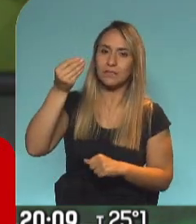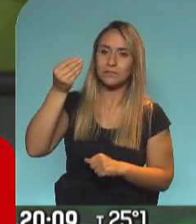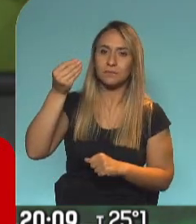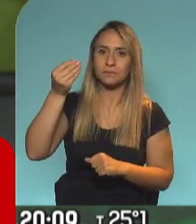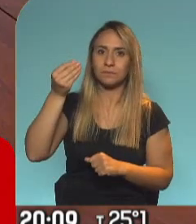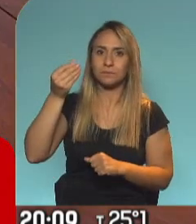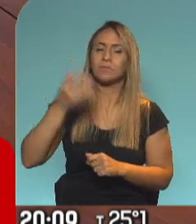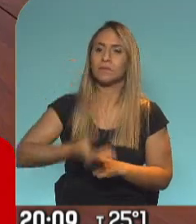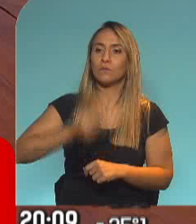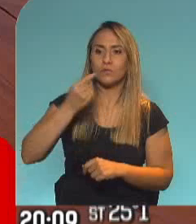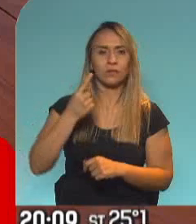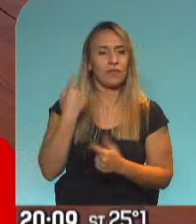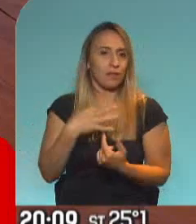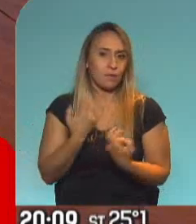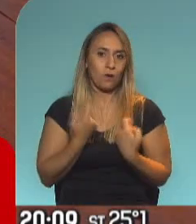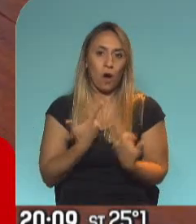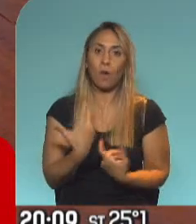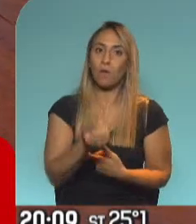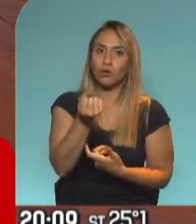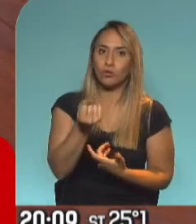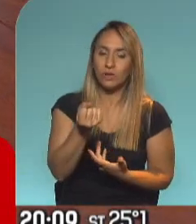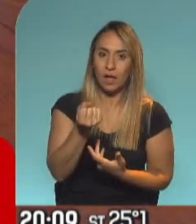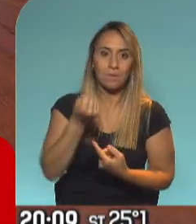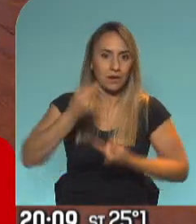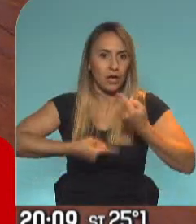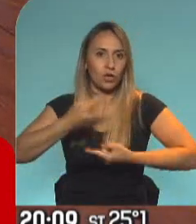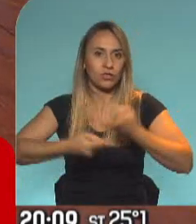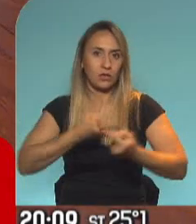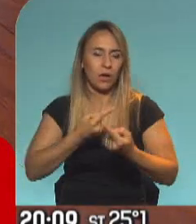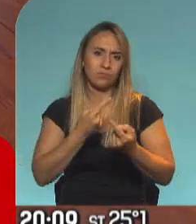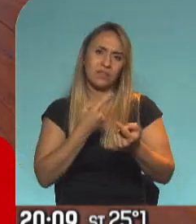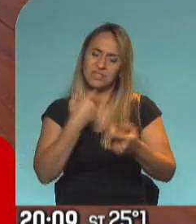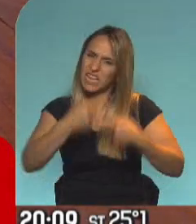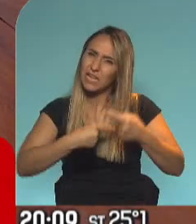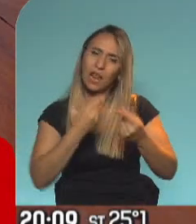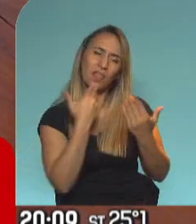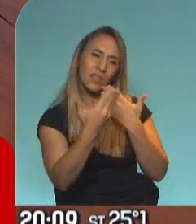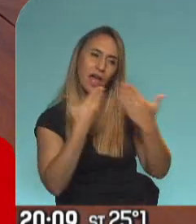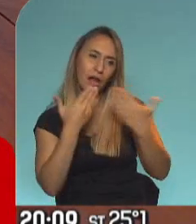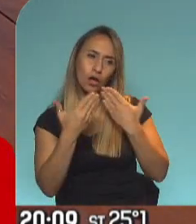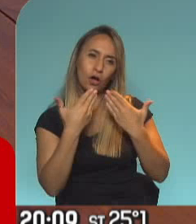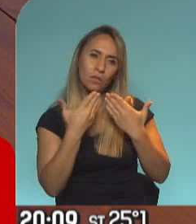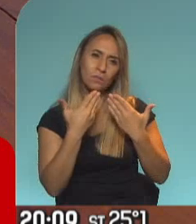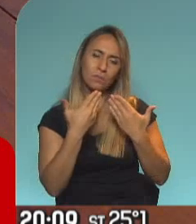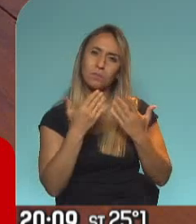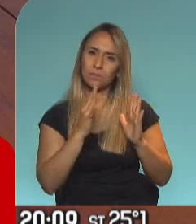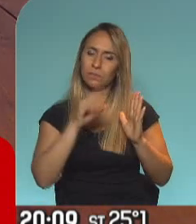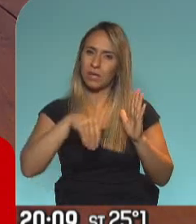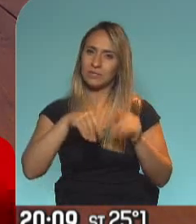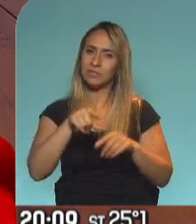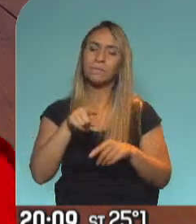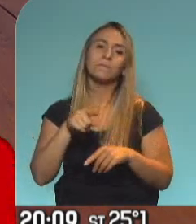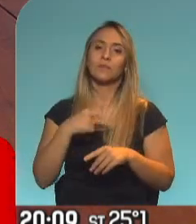que tenemos que dar oportunidades a poder seguir dialogando, pero no solamente por eso, sino porque hoy